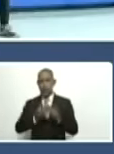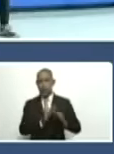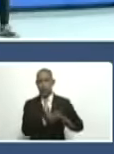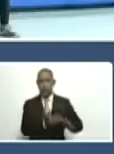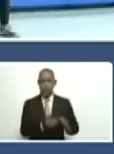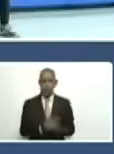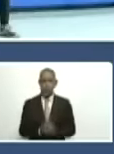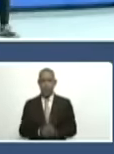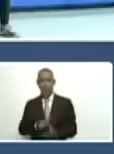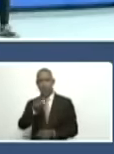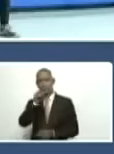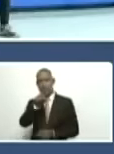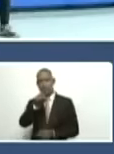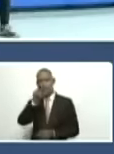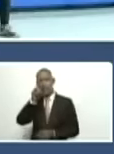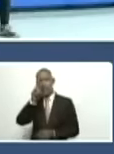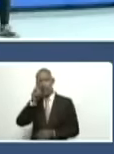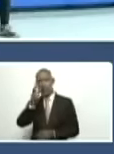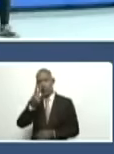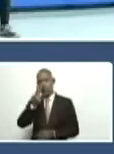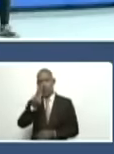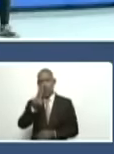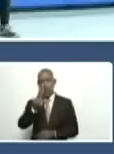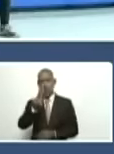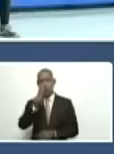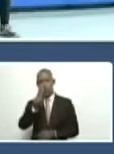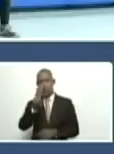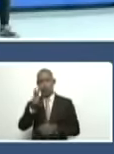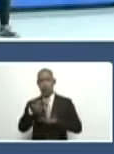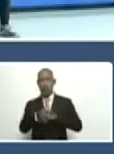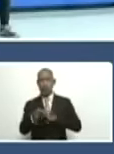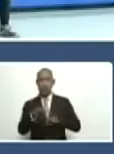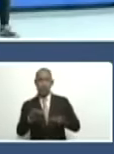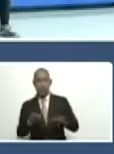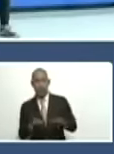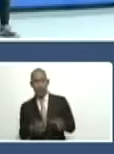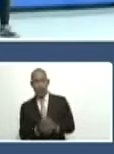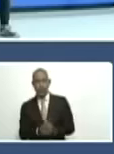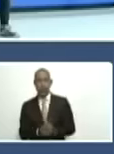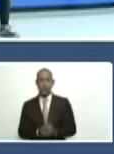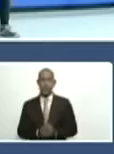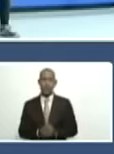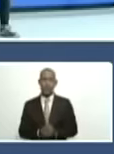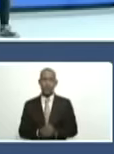en 132 municipios, de los 335,